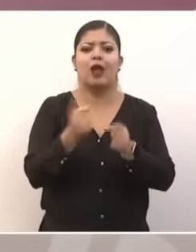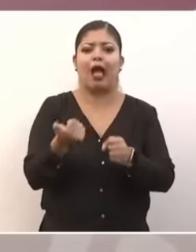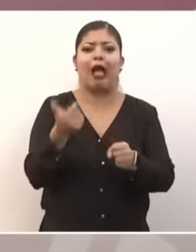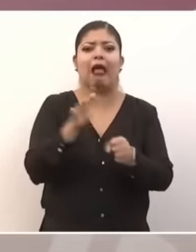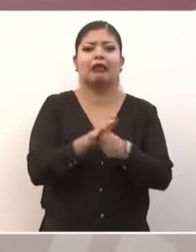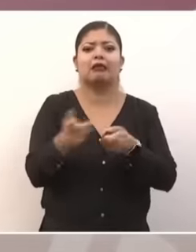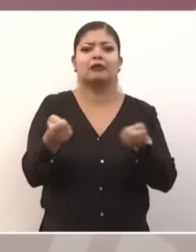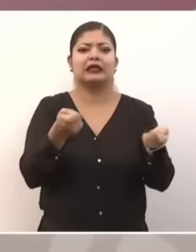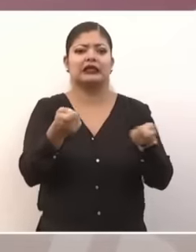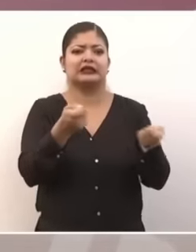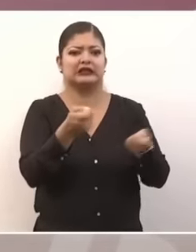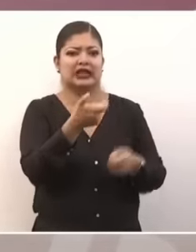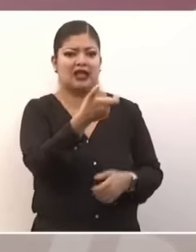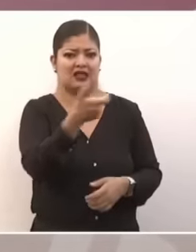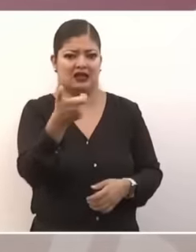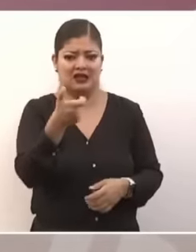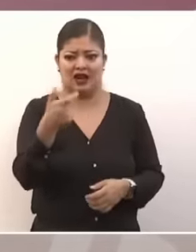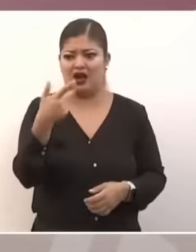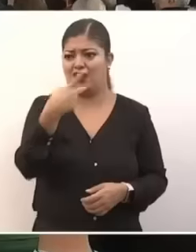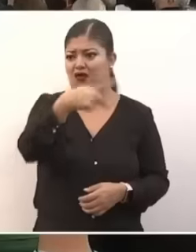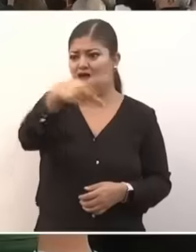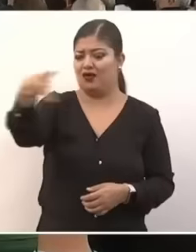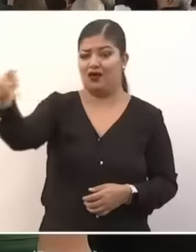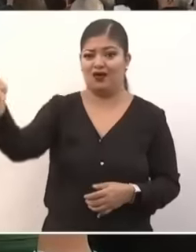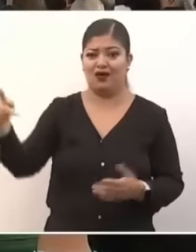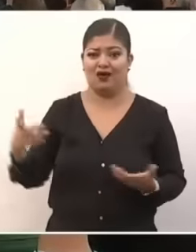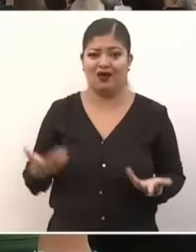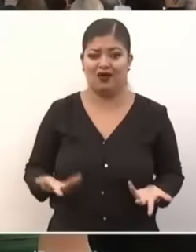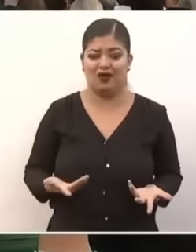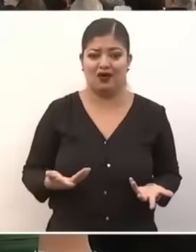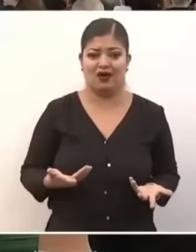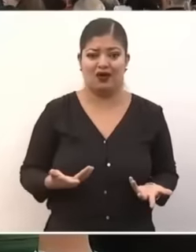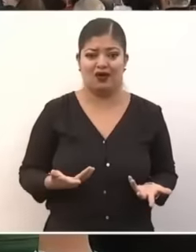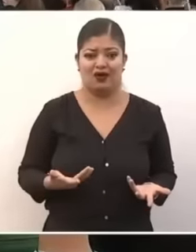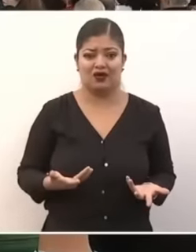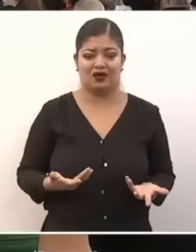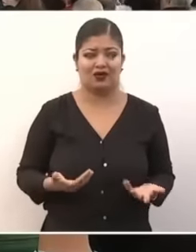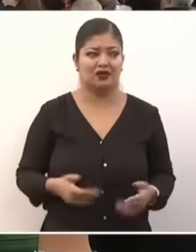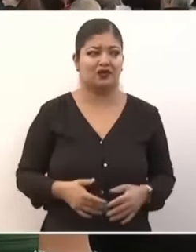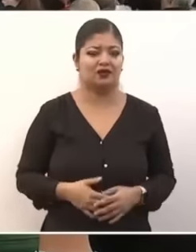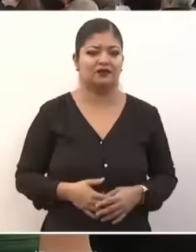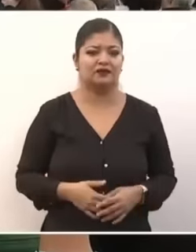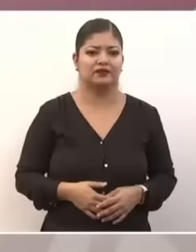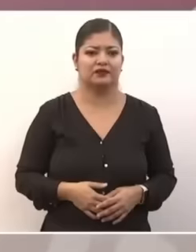los dineros del pueblo, los gobernantes.